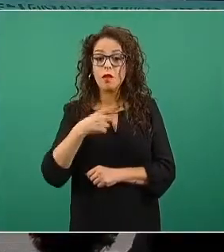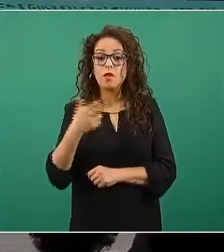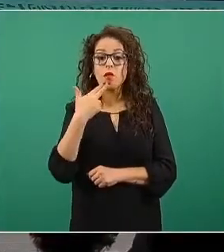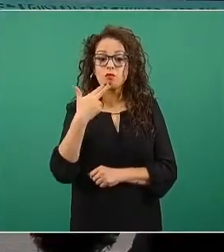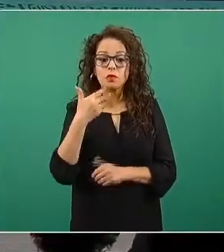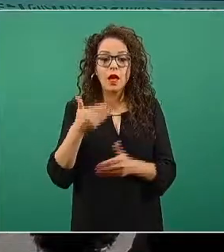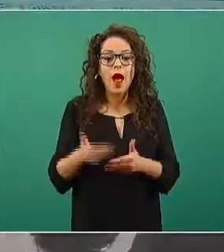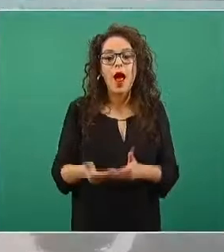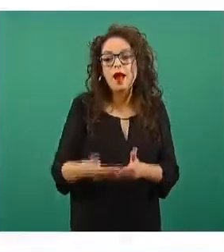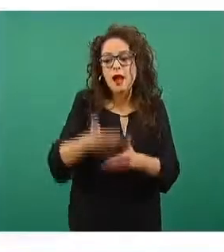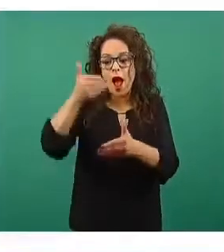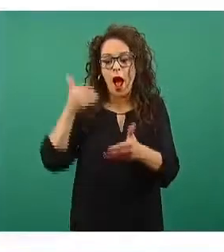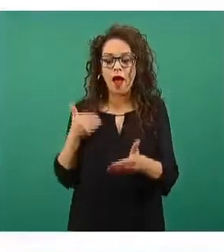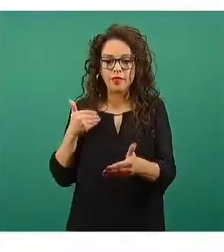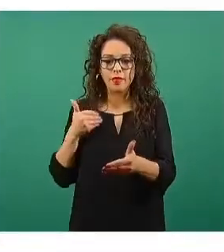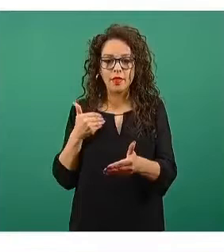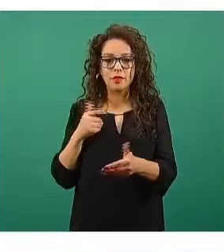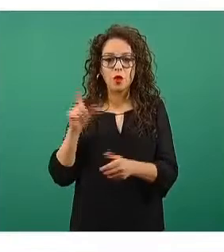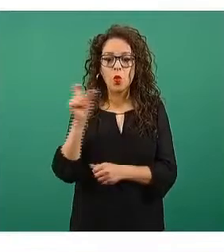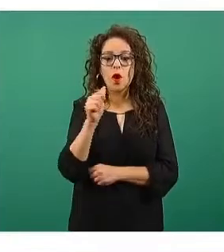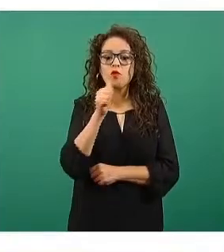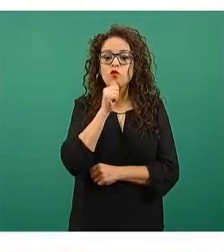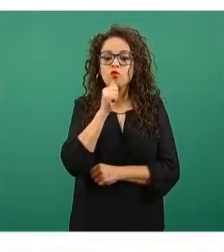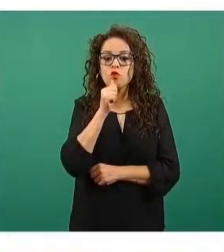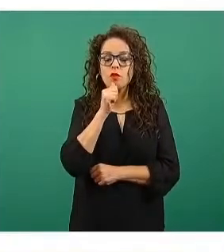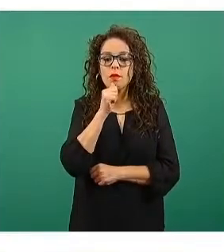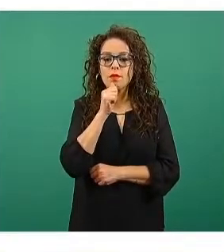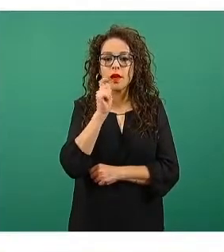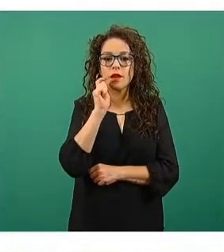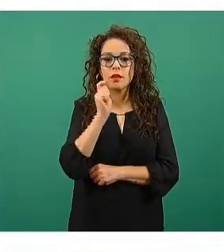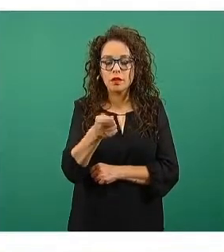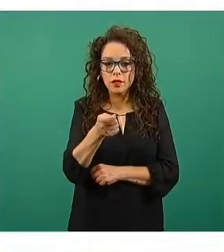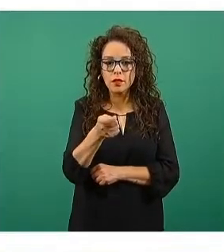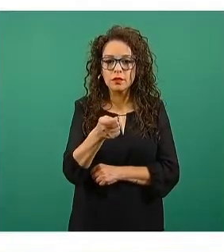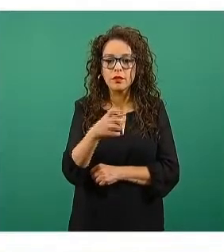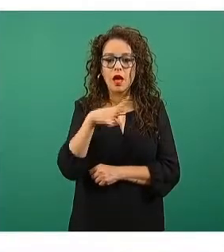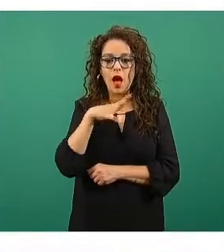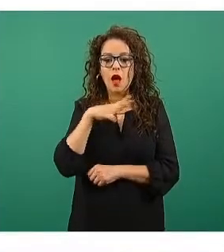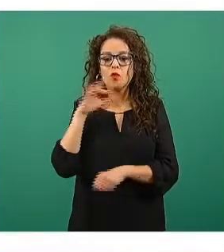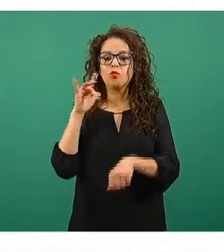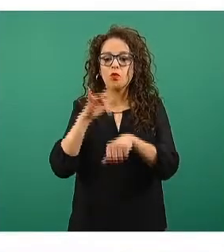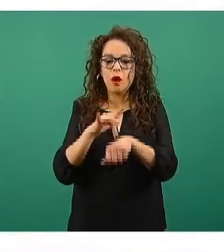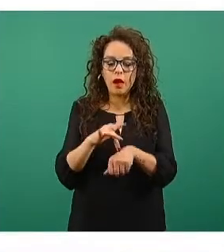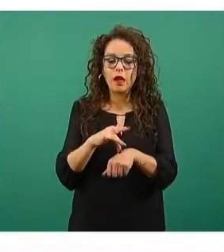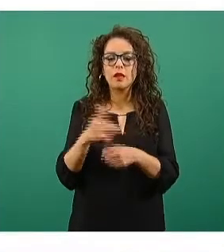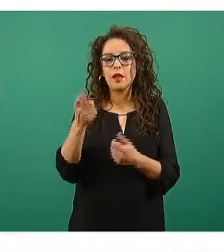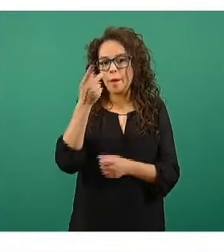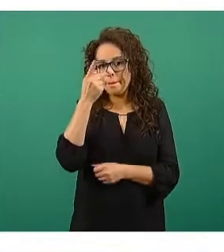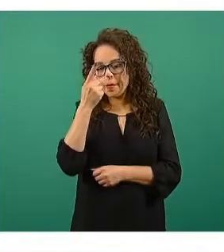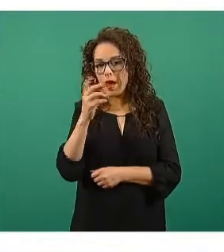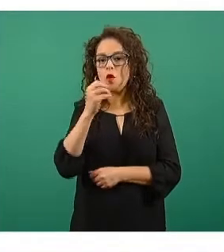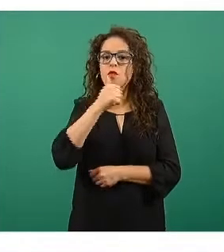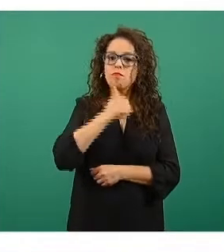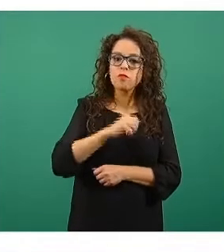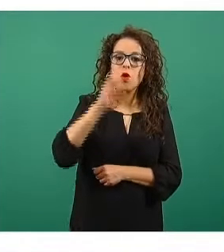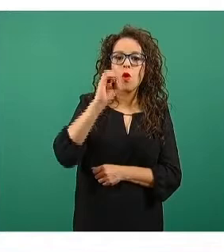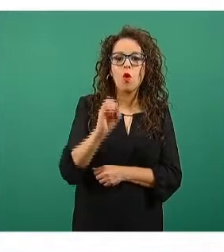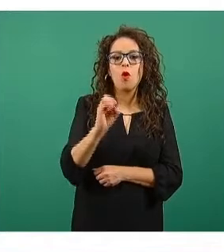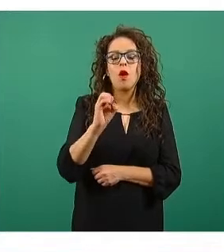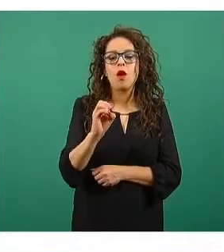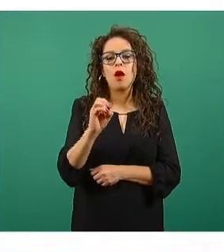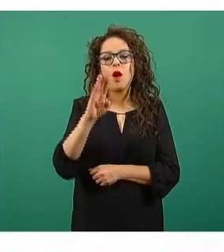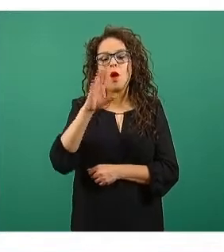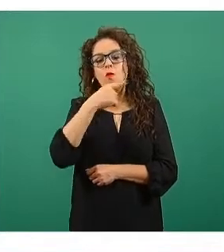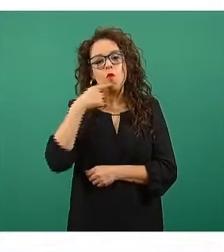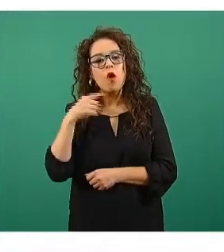antes de entrar en contacto con el pene, con la vagina, con la boca o con el ano. El condón se debe cambiar